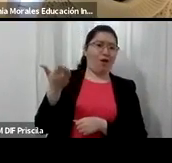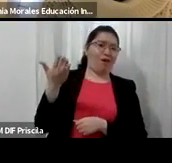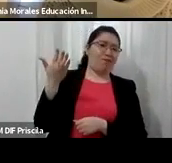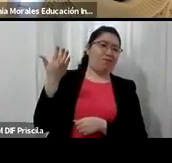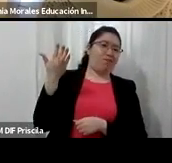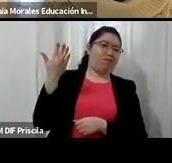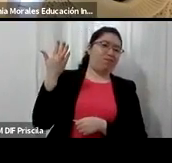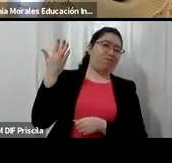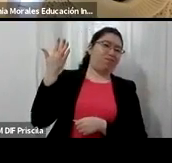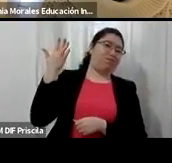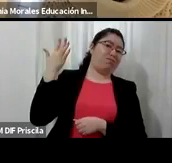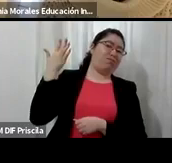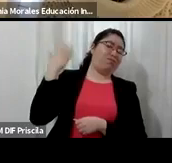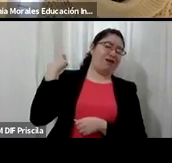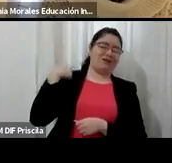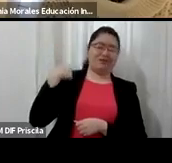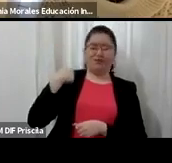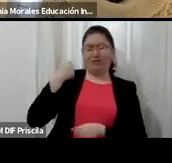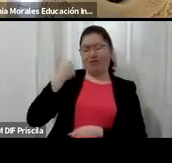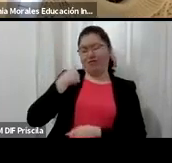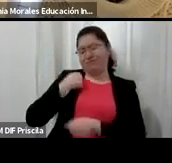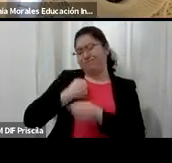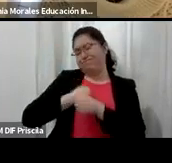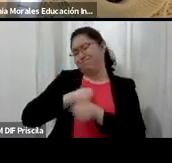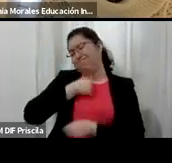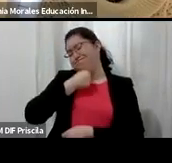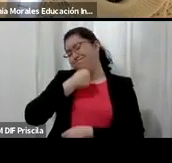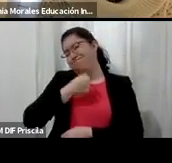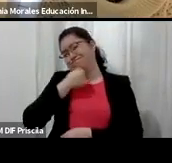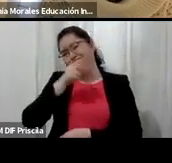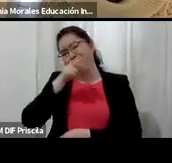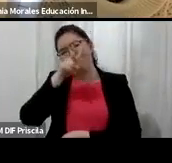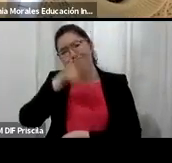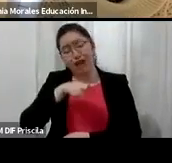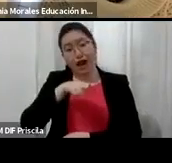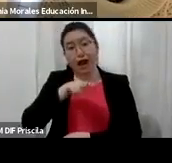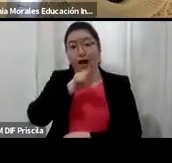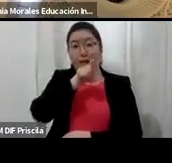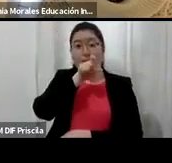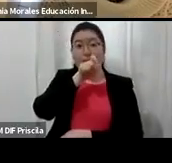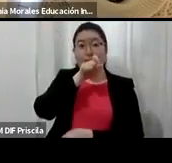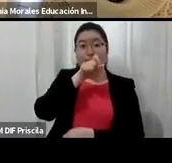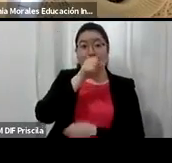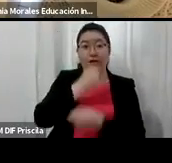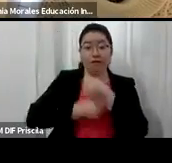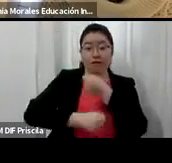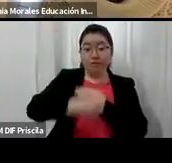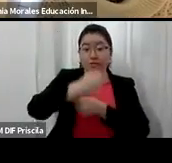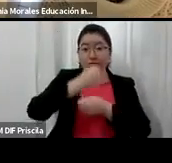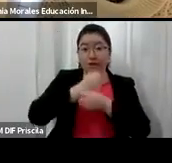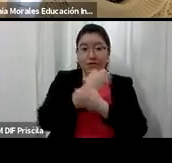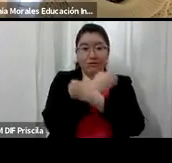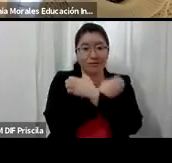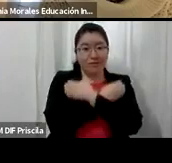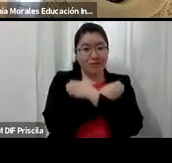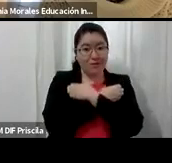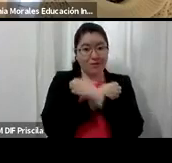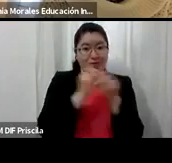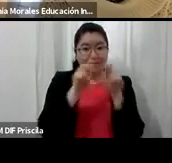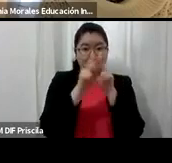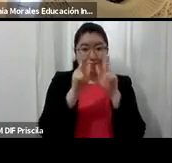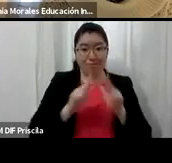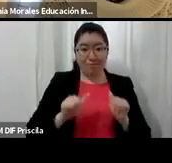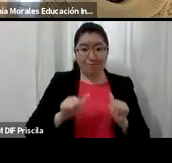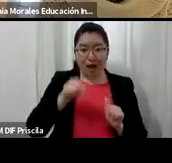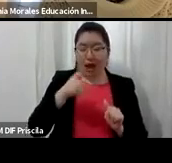acá. Y sí nos dedicamos hace 20 años a trabajar educación para la paz en escuelas de educación pública,